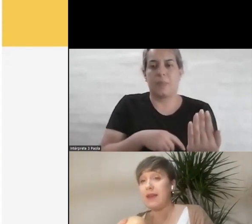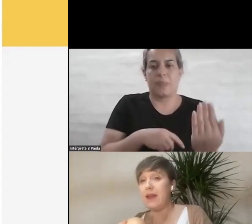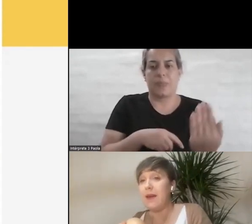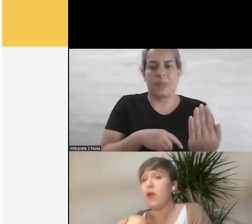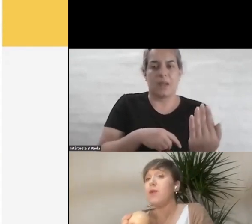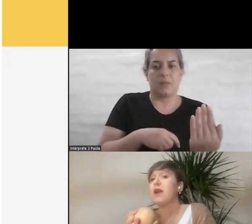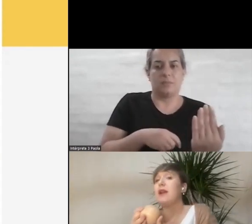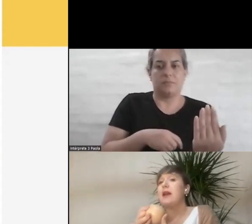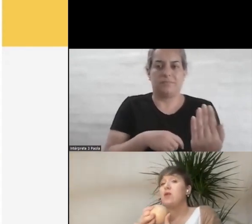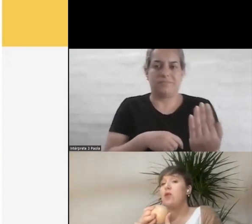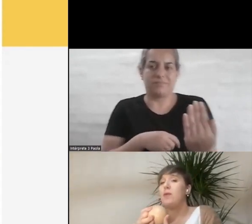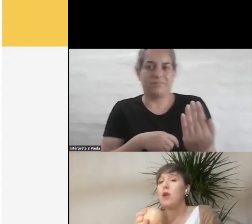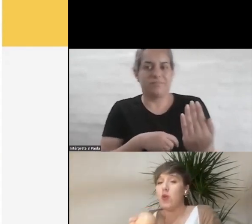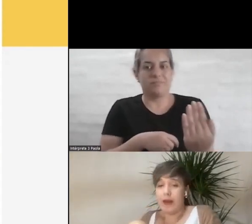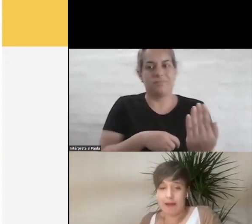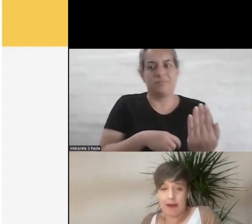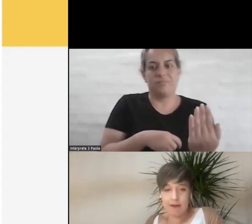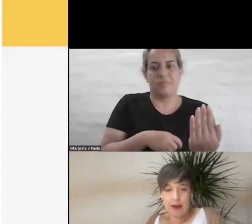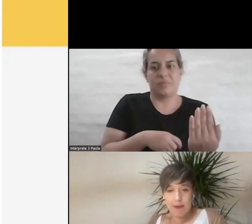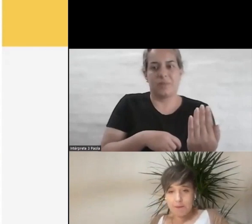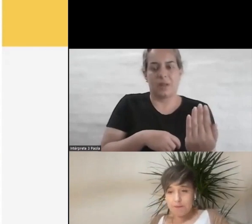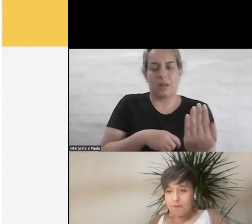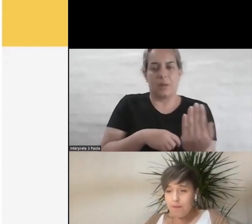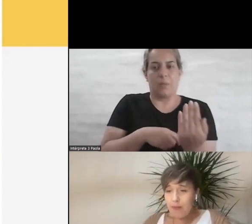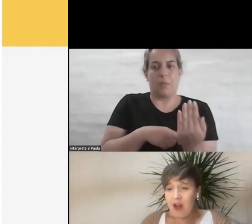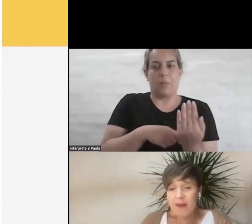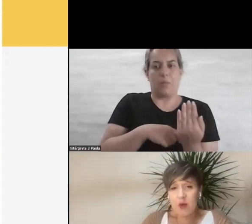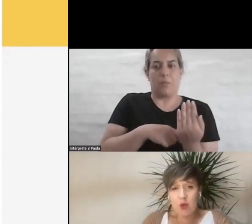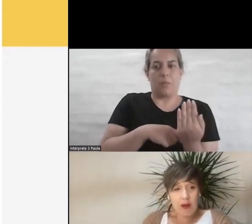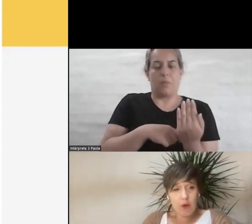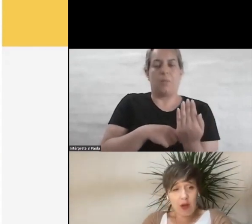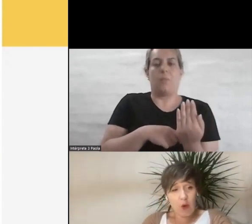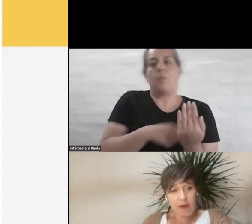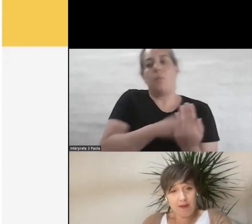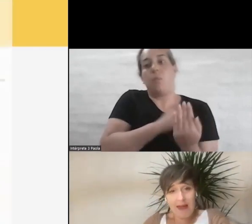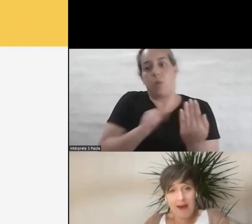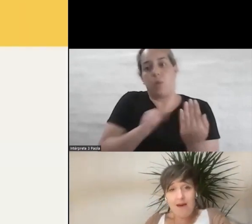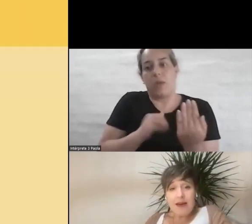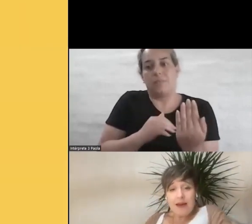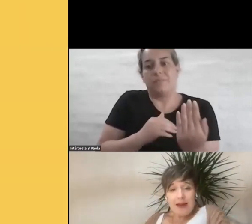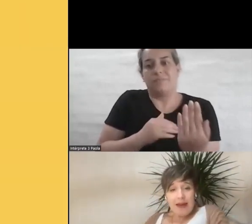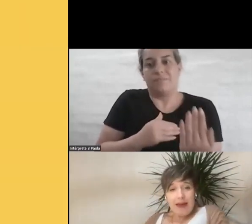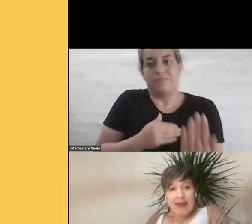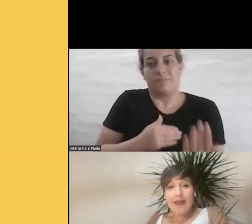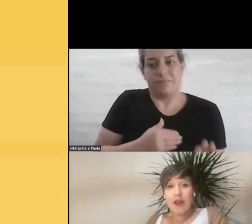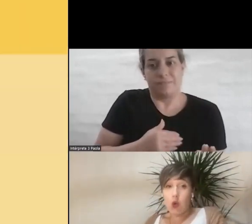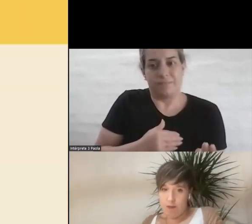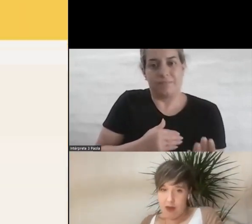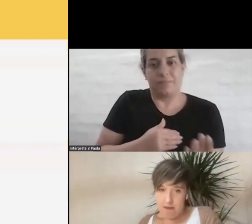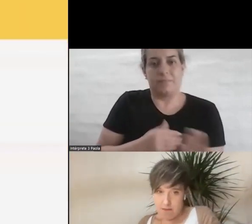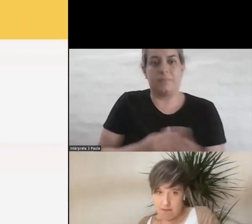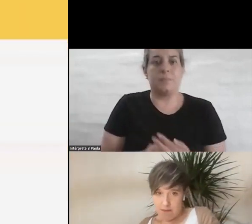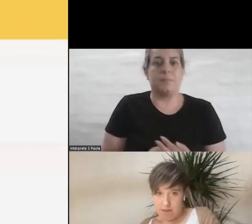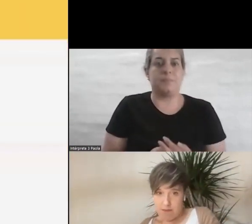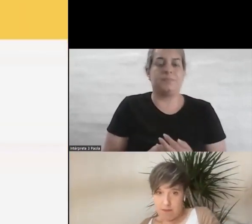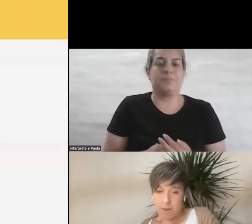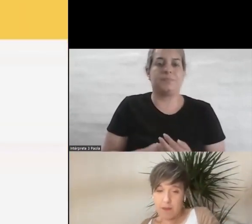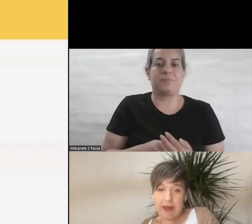parece que pierde estabilidad, podemos reclinarlo luego un poquito para atrás. Vale. La otra postura muy recomendada es la de rugby.